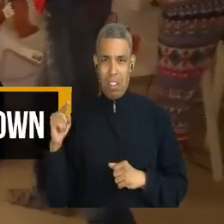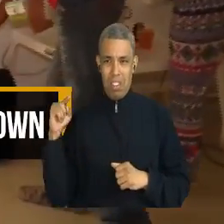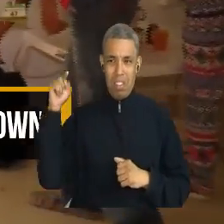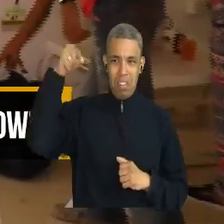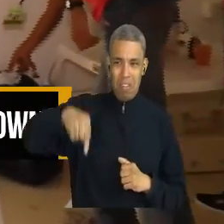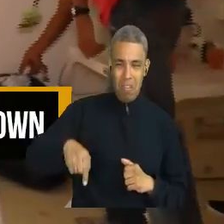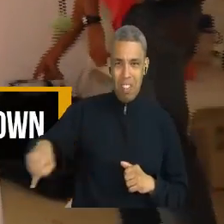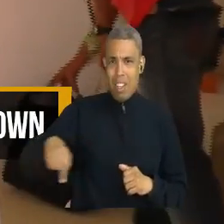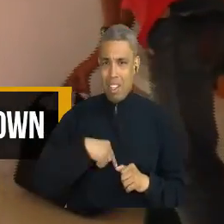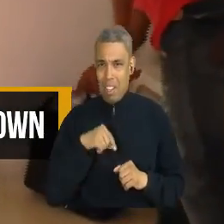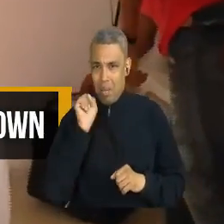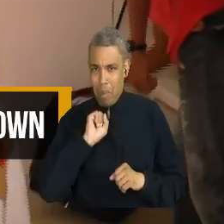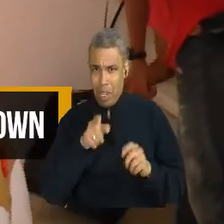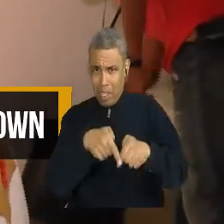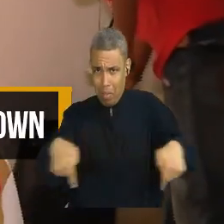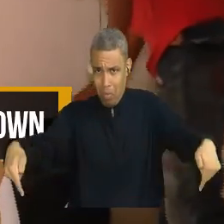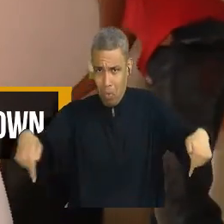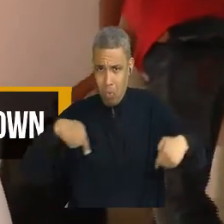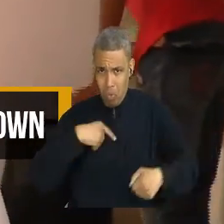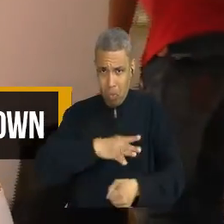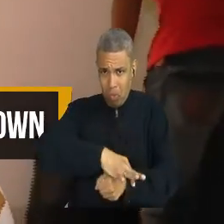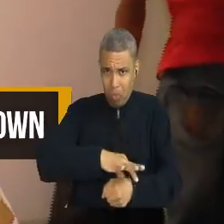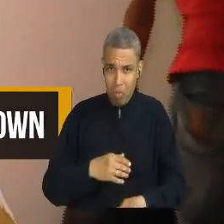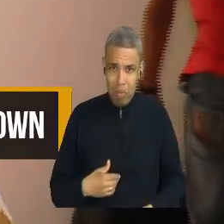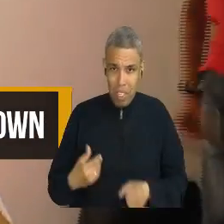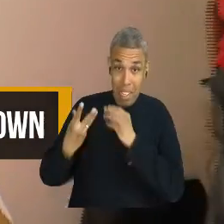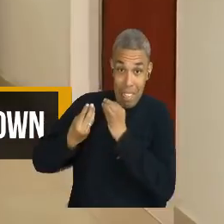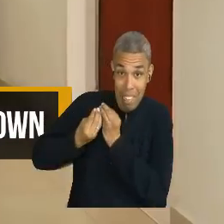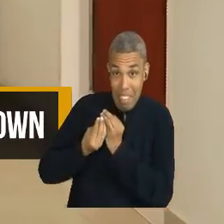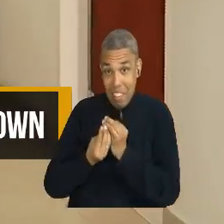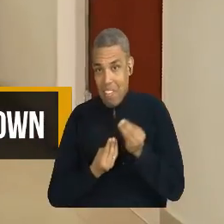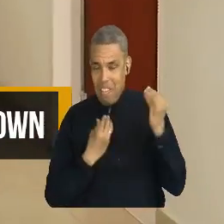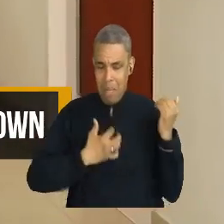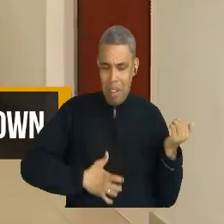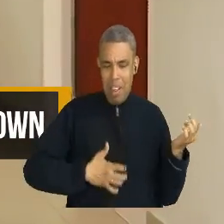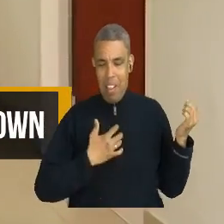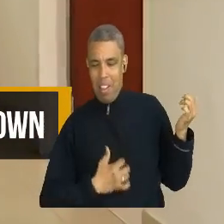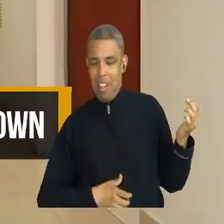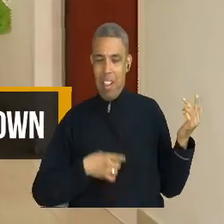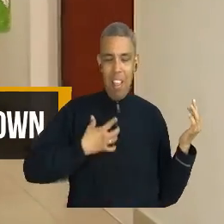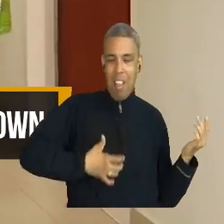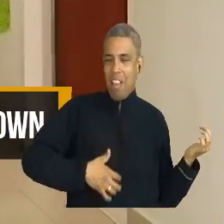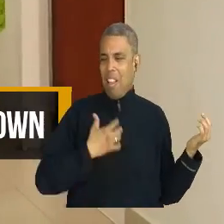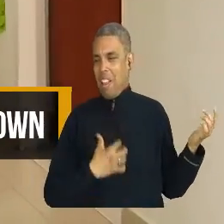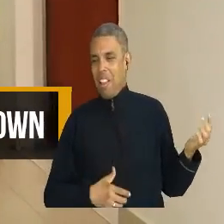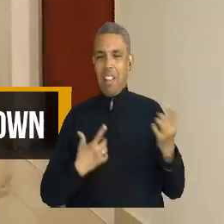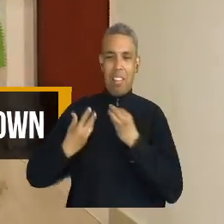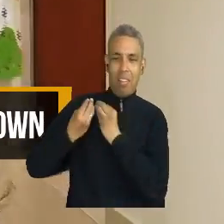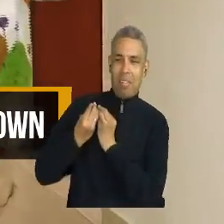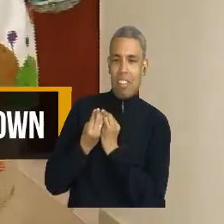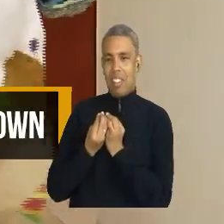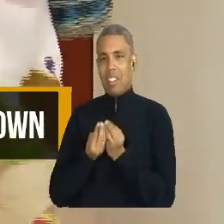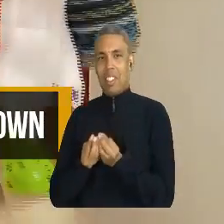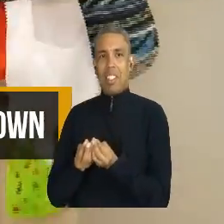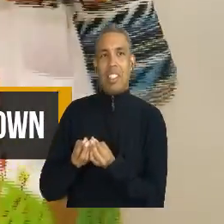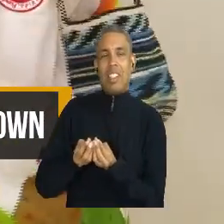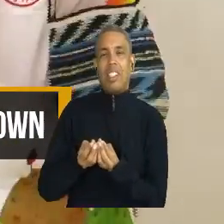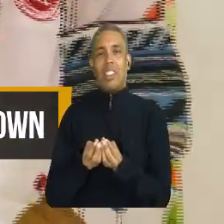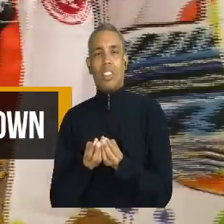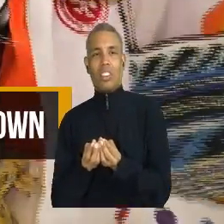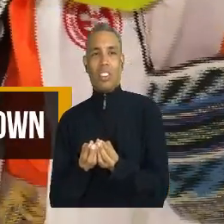niños y estaba ahí una señora. Y salimos de la habitación y nos dijo, no, vámonos, vámonos para donde mi mamá, vámonos. Y ¡fum! Nos llevó para el tercer